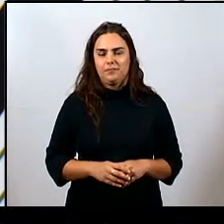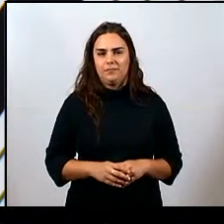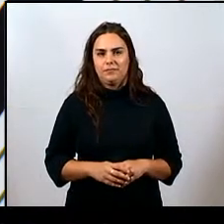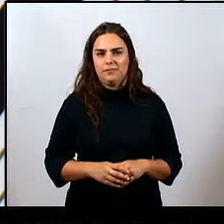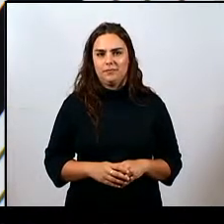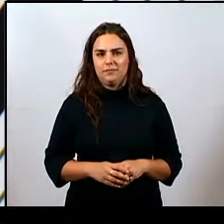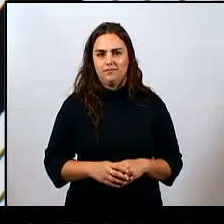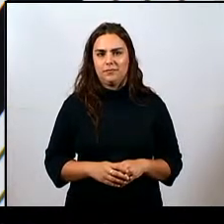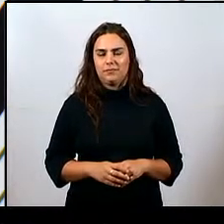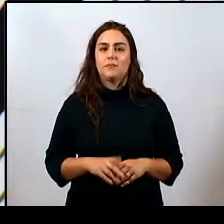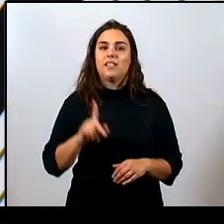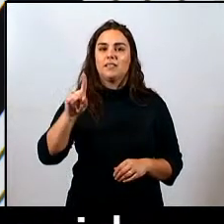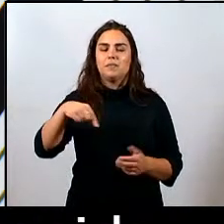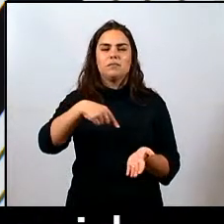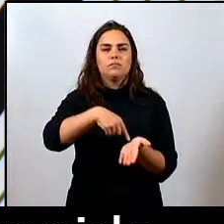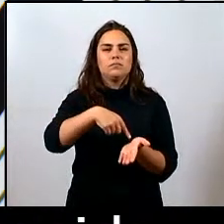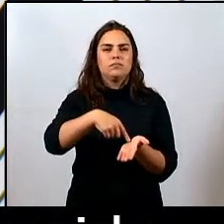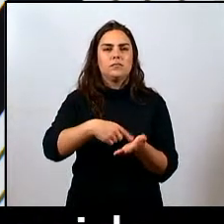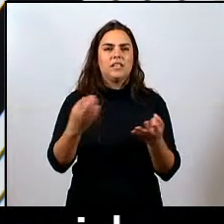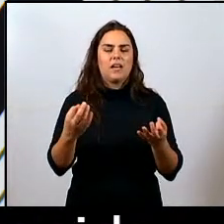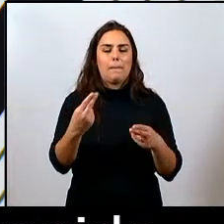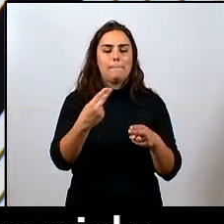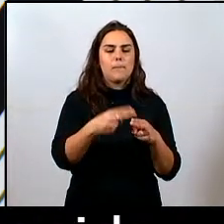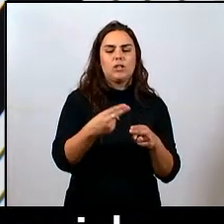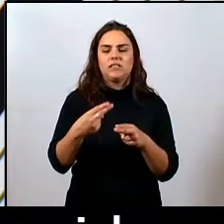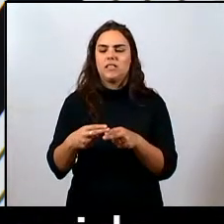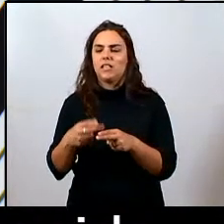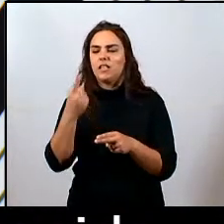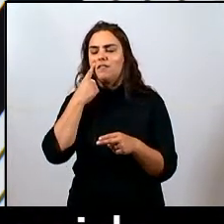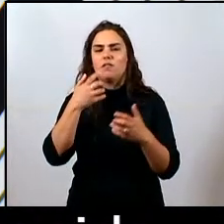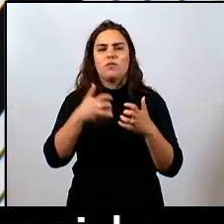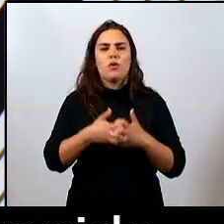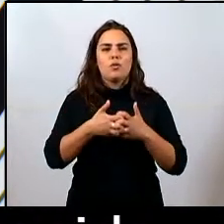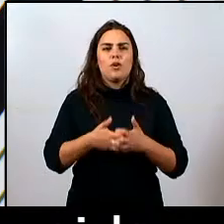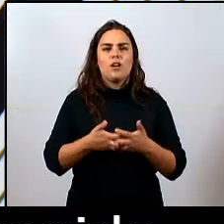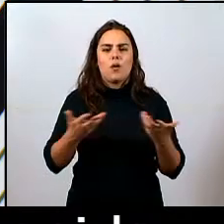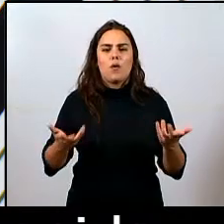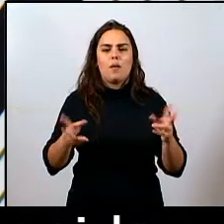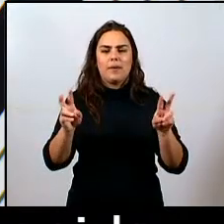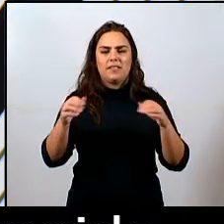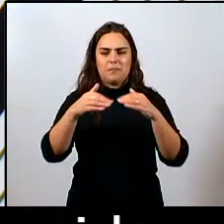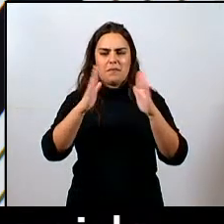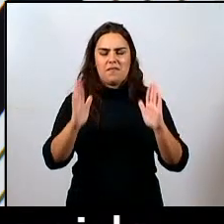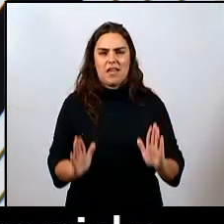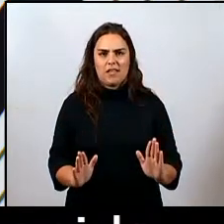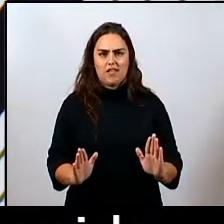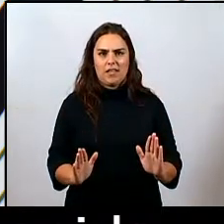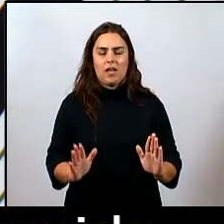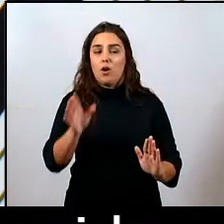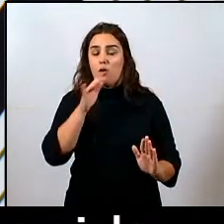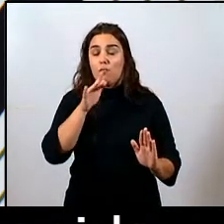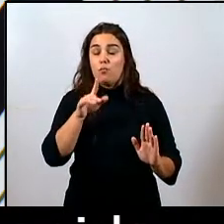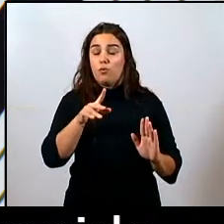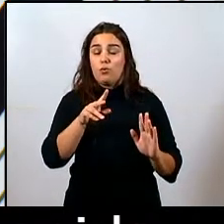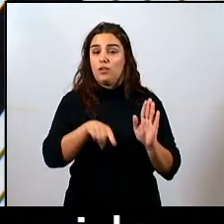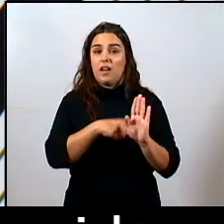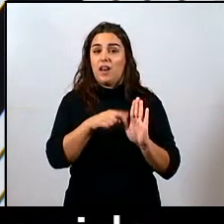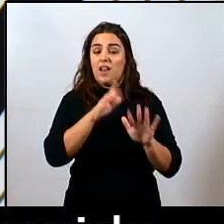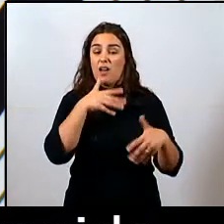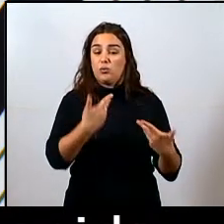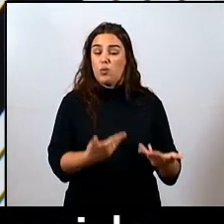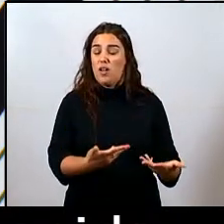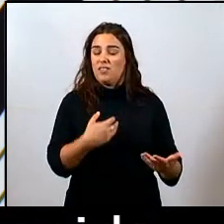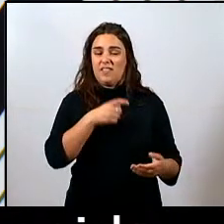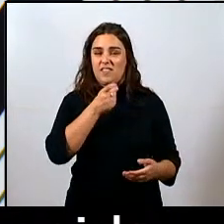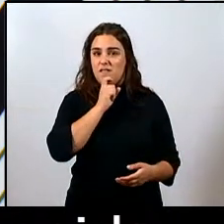También reivindicando qué políticas son las que funcionan en materia de vivienda. Con la legislación actual es muy difícil, puesto que